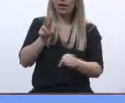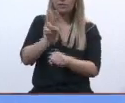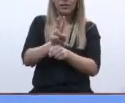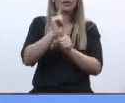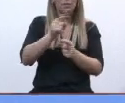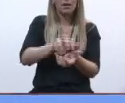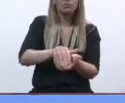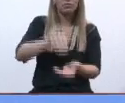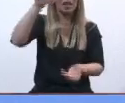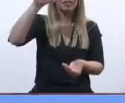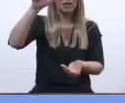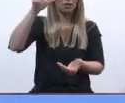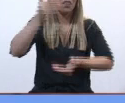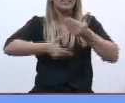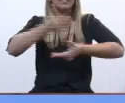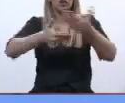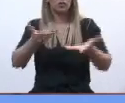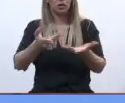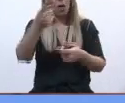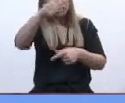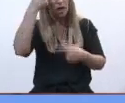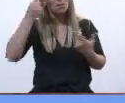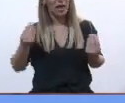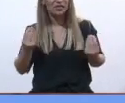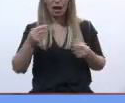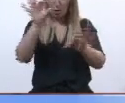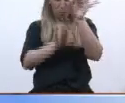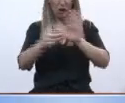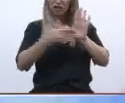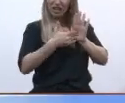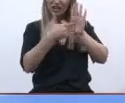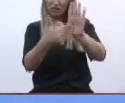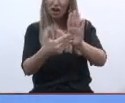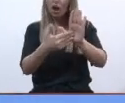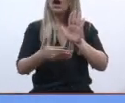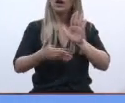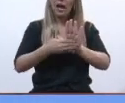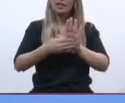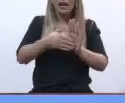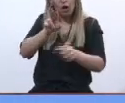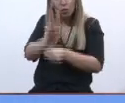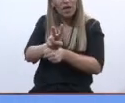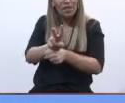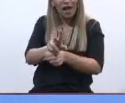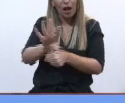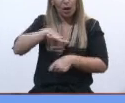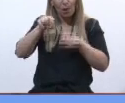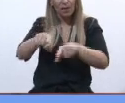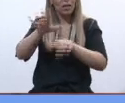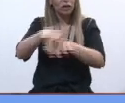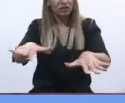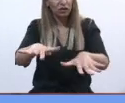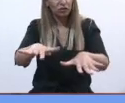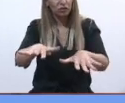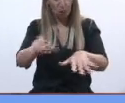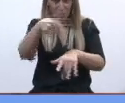niño. ¿A usted le parece, presidente? ¿A alguien le parece que este proyecto garantiza la supervivencia del niño y que los estados